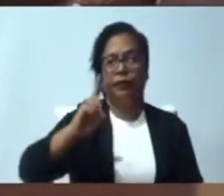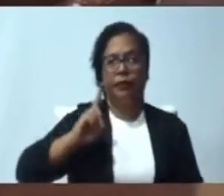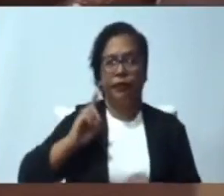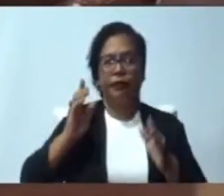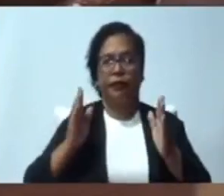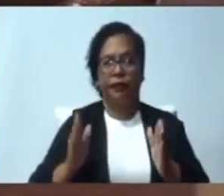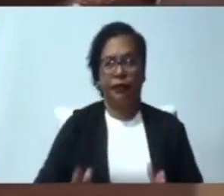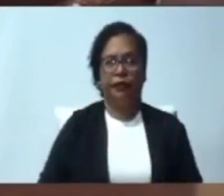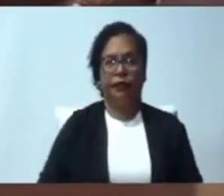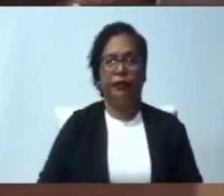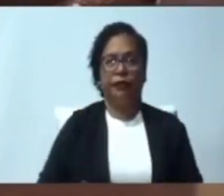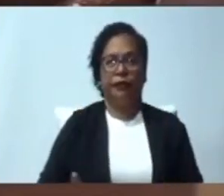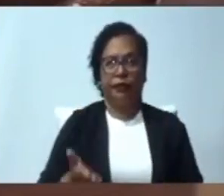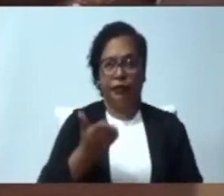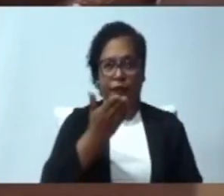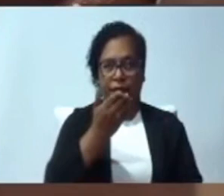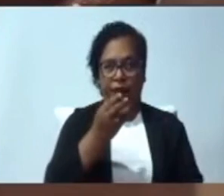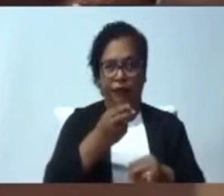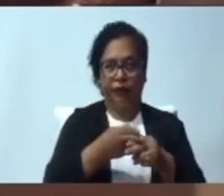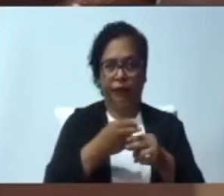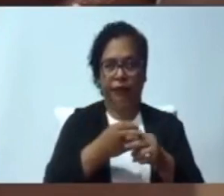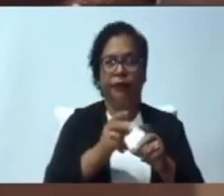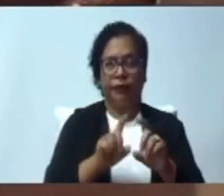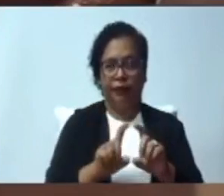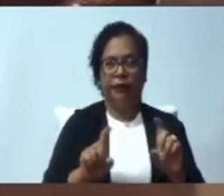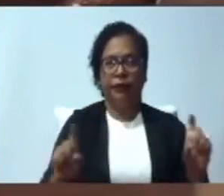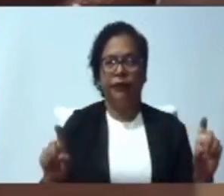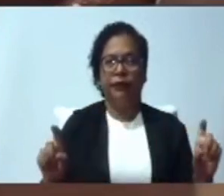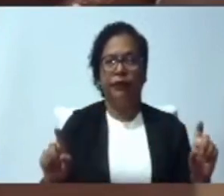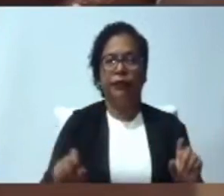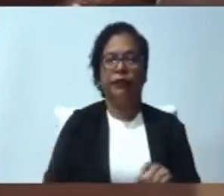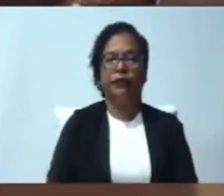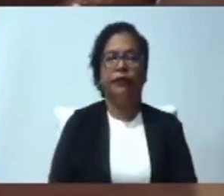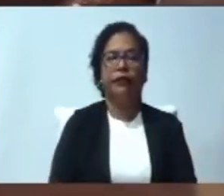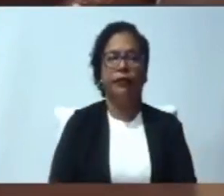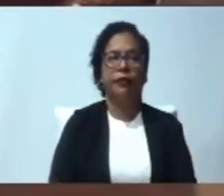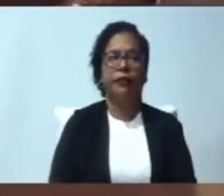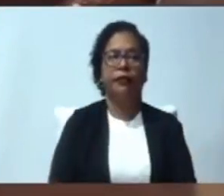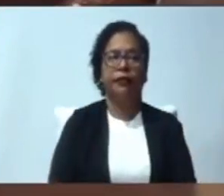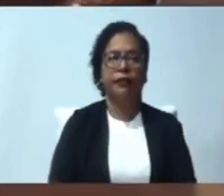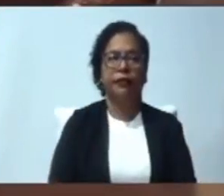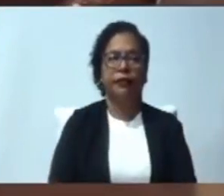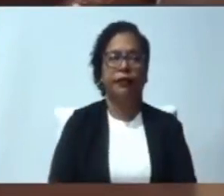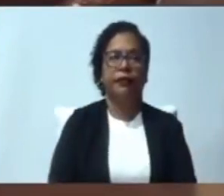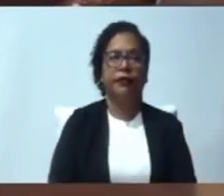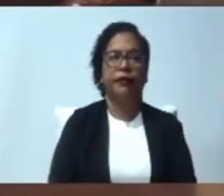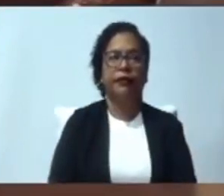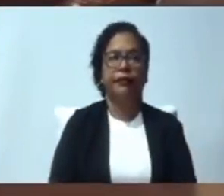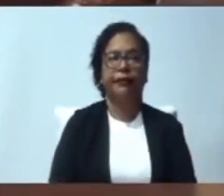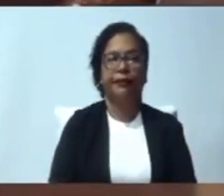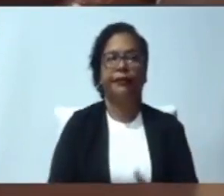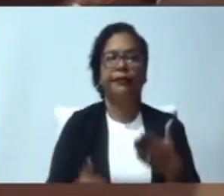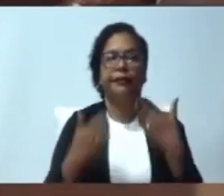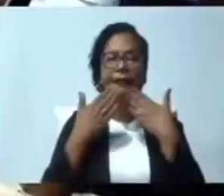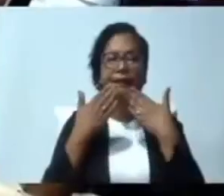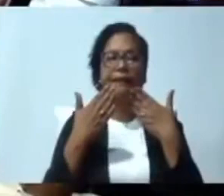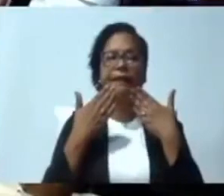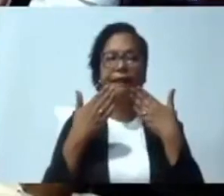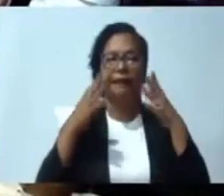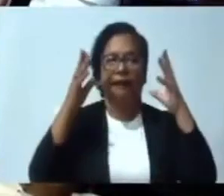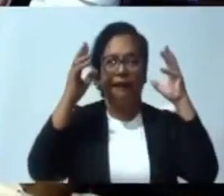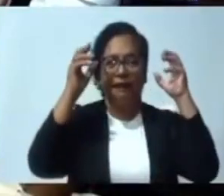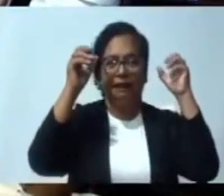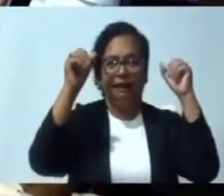Chávez, Partido Quisqueyano Demócrata Cristiano. Muchas gracias, presidente,